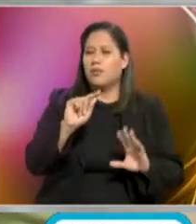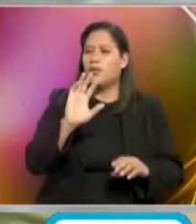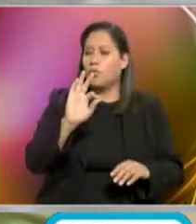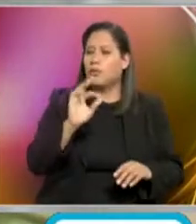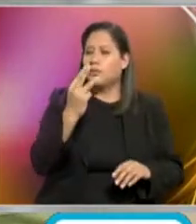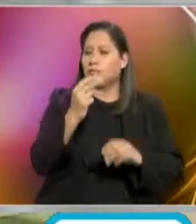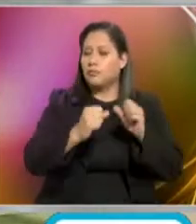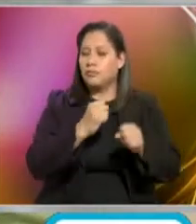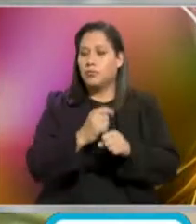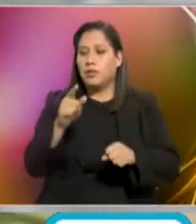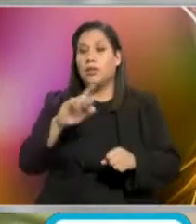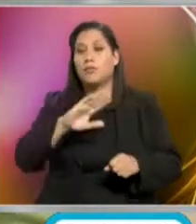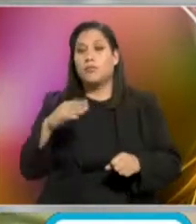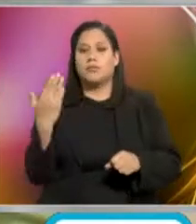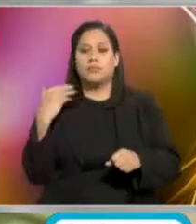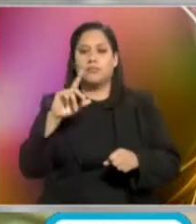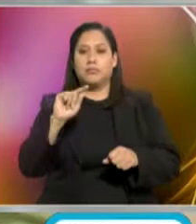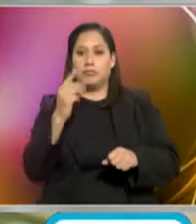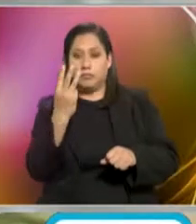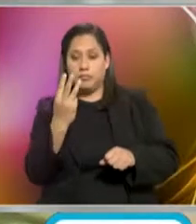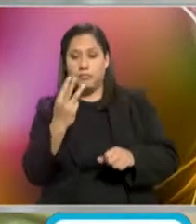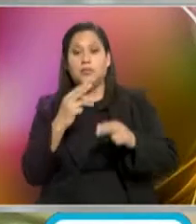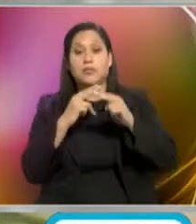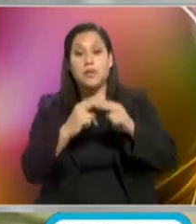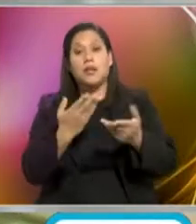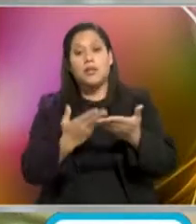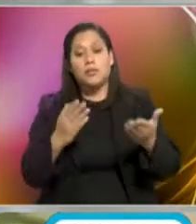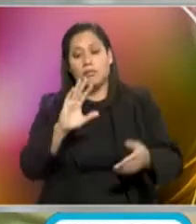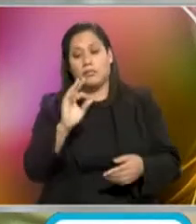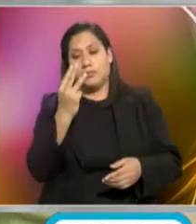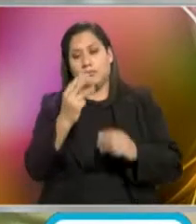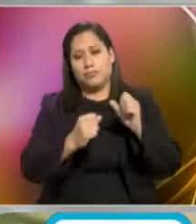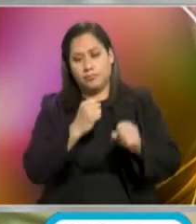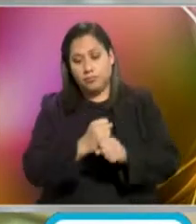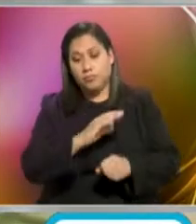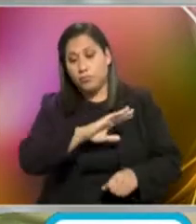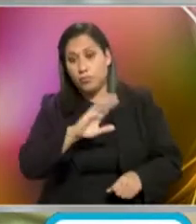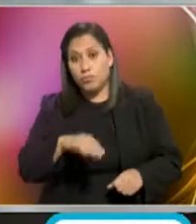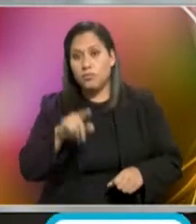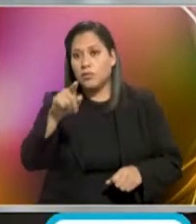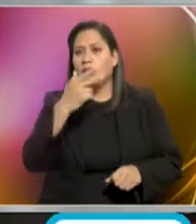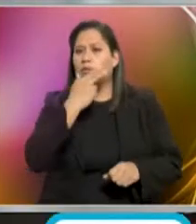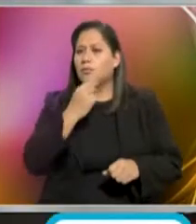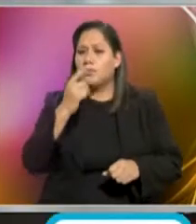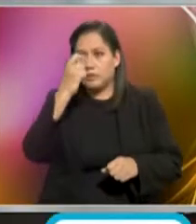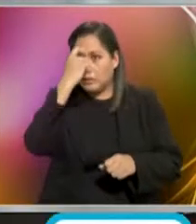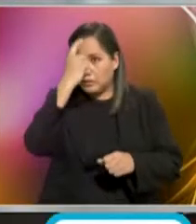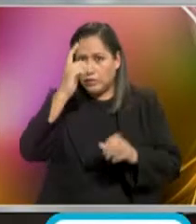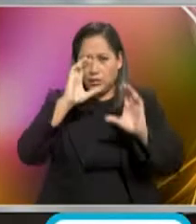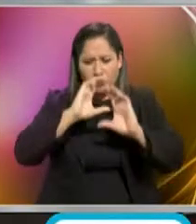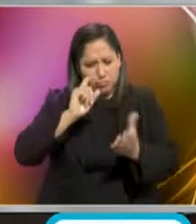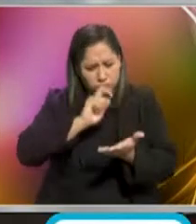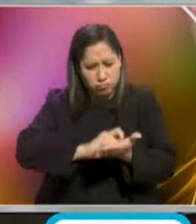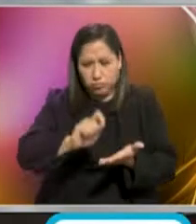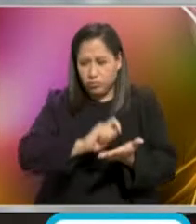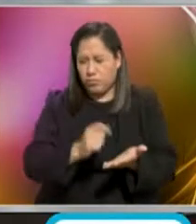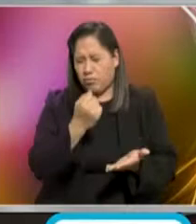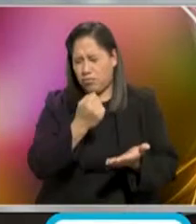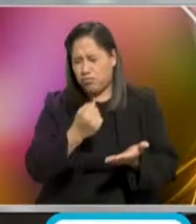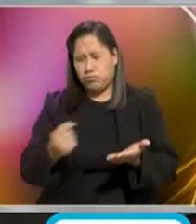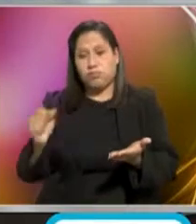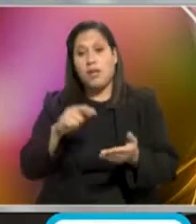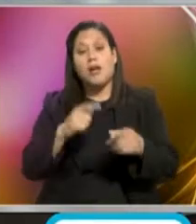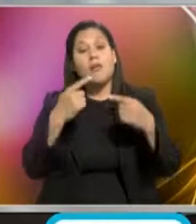43 años? Él murió en el 73 y se cumplen 43 años de la muerte de uno de los más grandes compositores de la